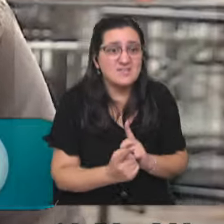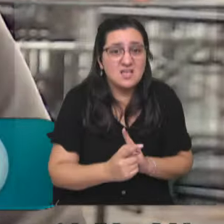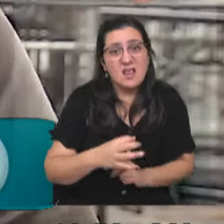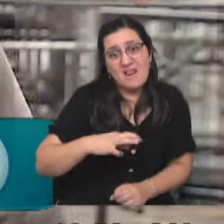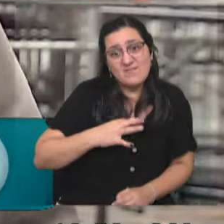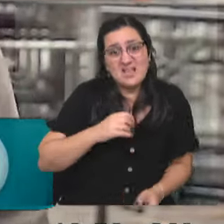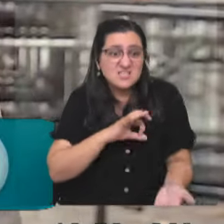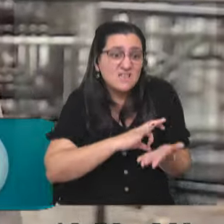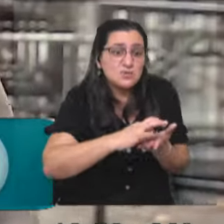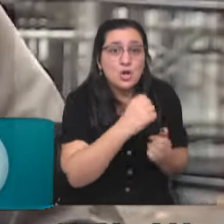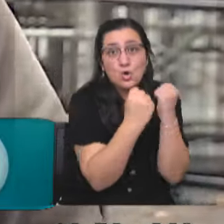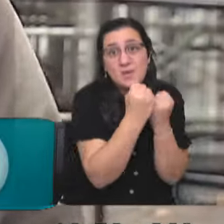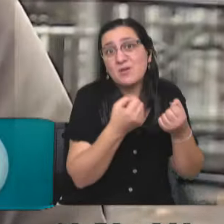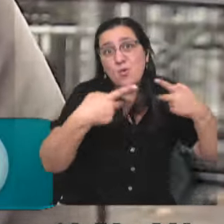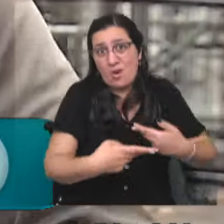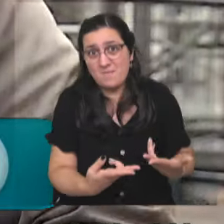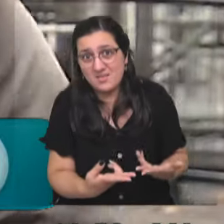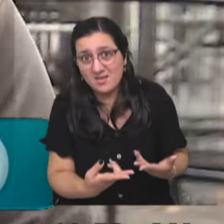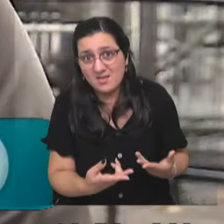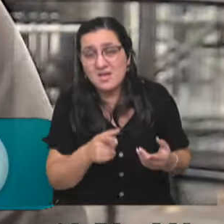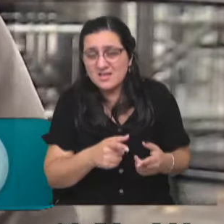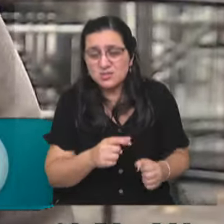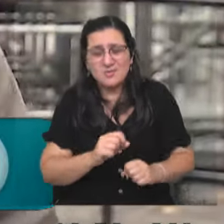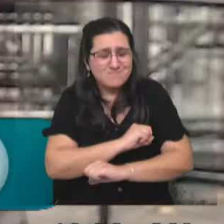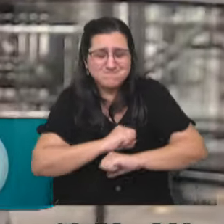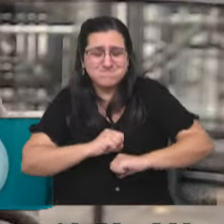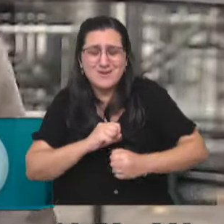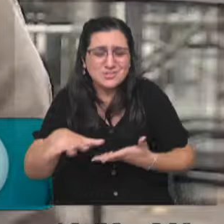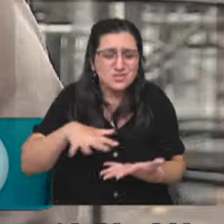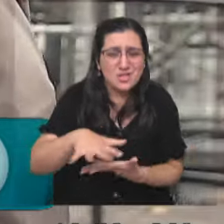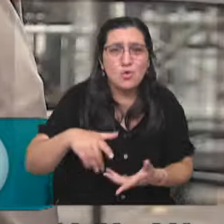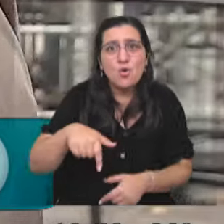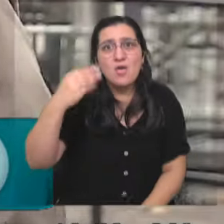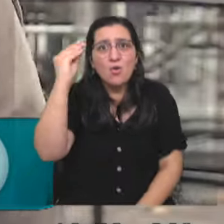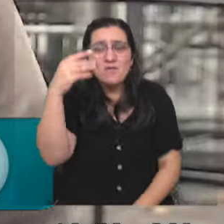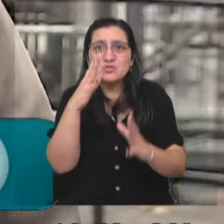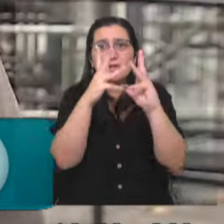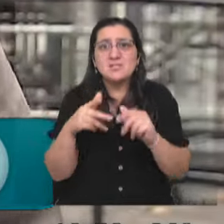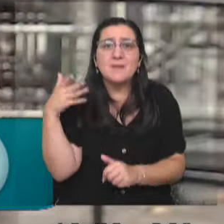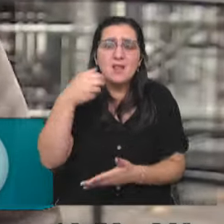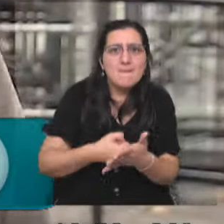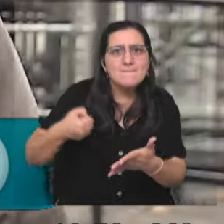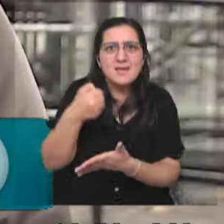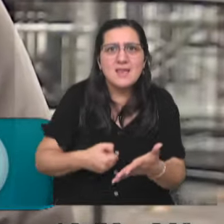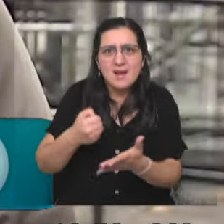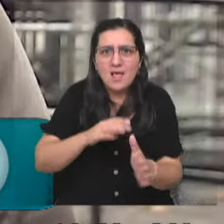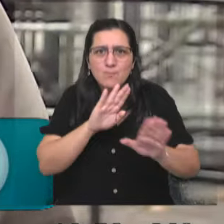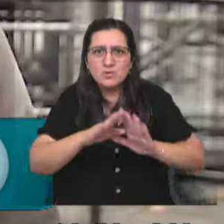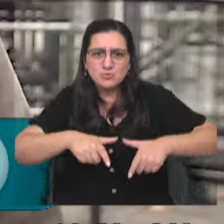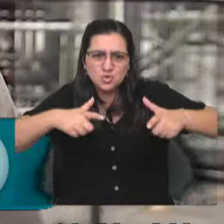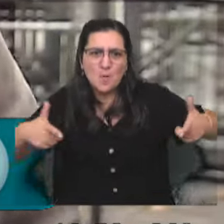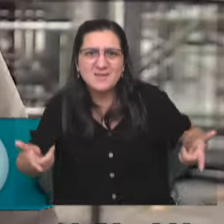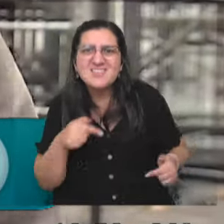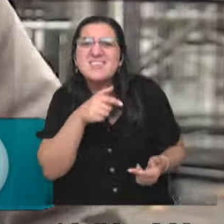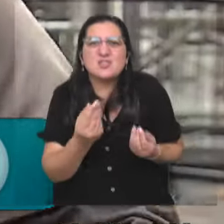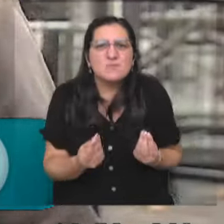economía. Porque eso tiene un límite que hace detonar la sociedad. Hoy tenemos jóvenes que se organizan para ir a pelearse a la puerta de un shopping. Y